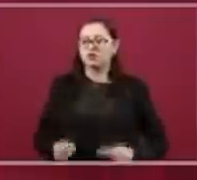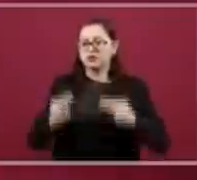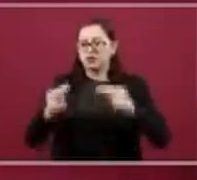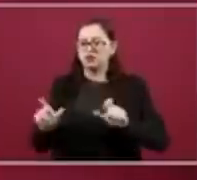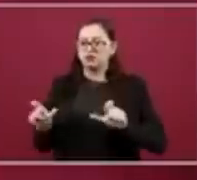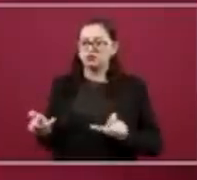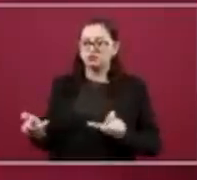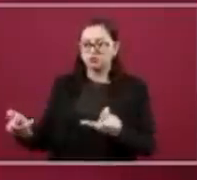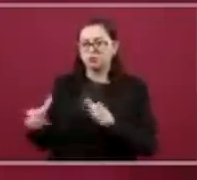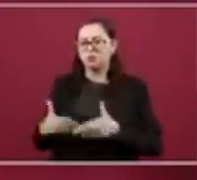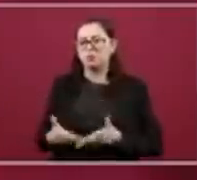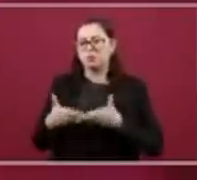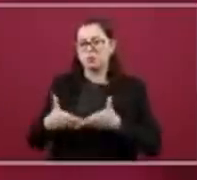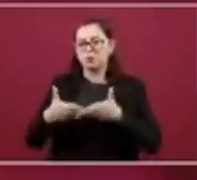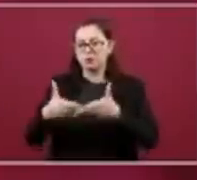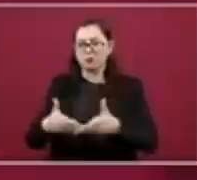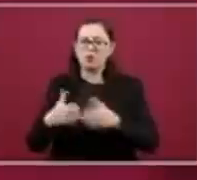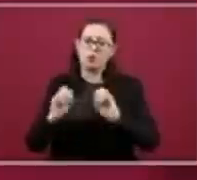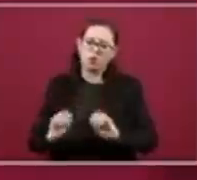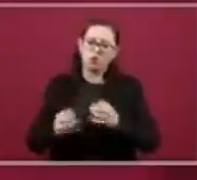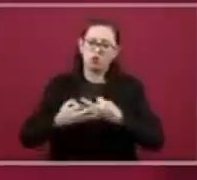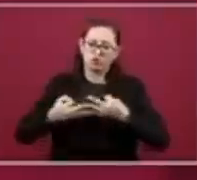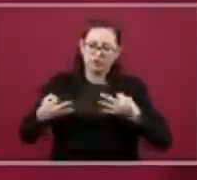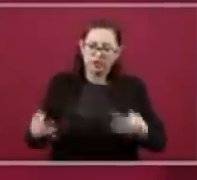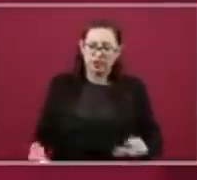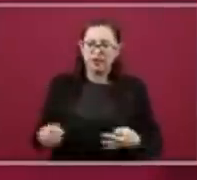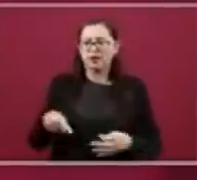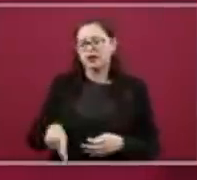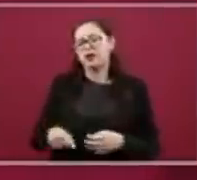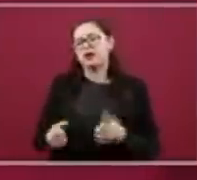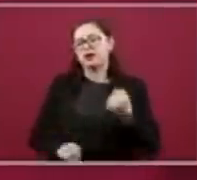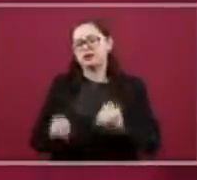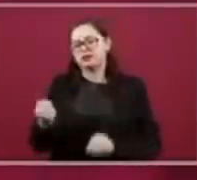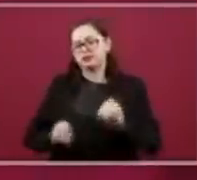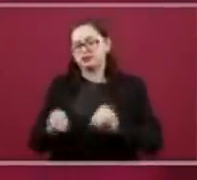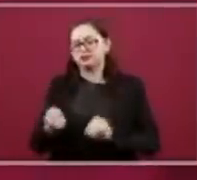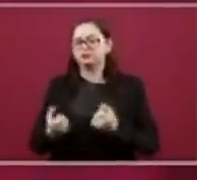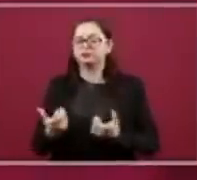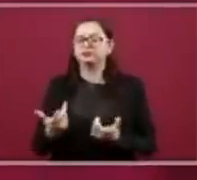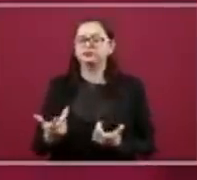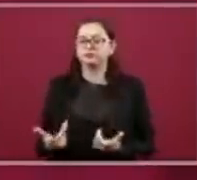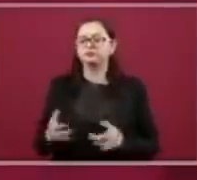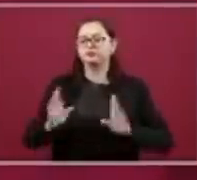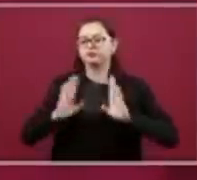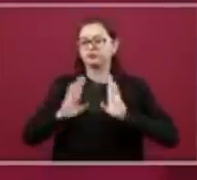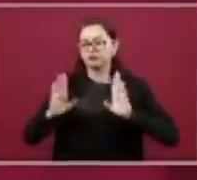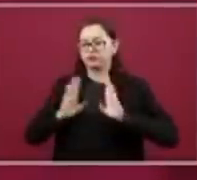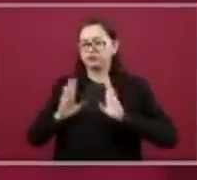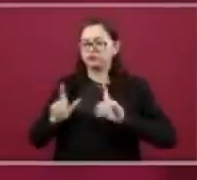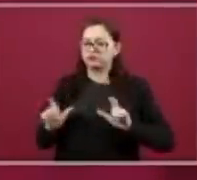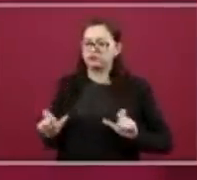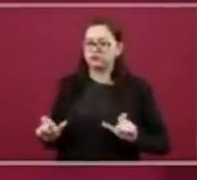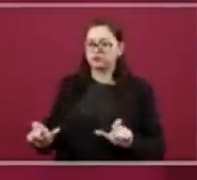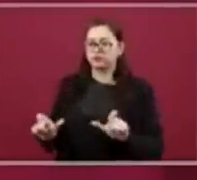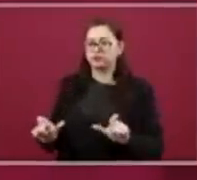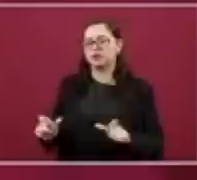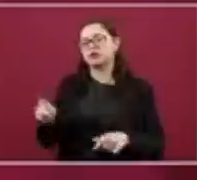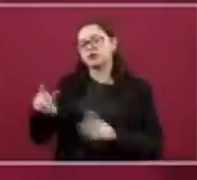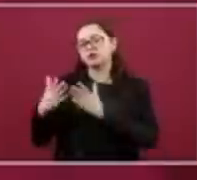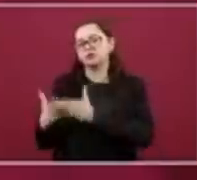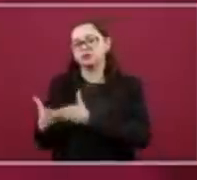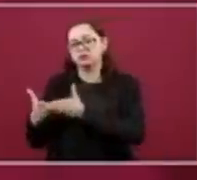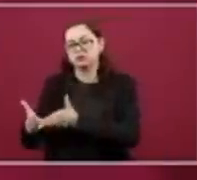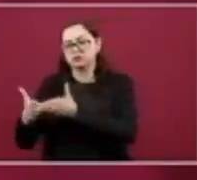como terrestres, donde va a intervenir en las terrestres el ejército y en las